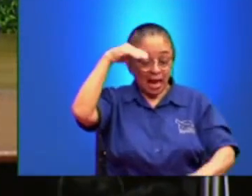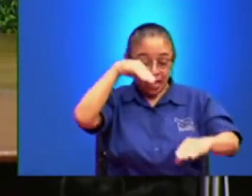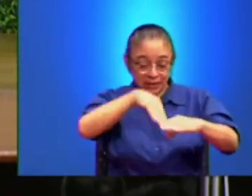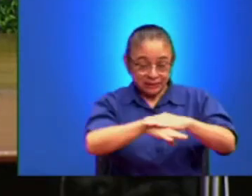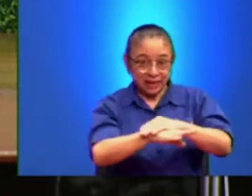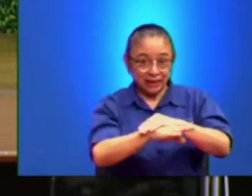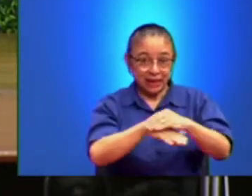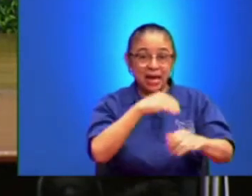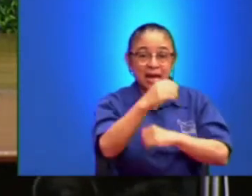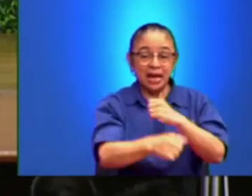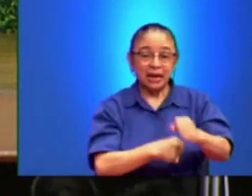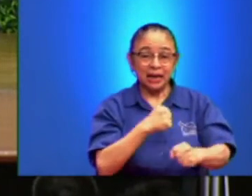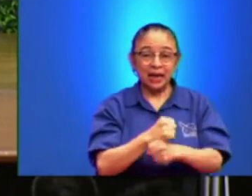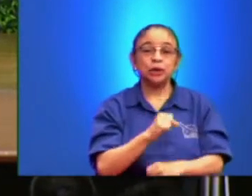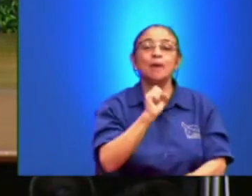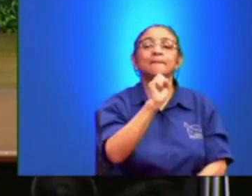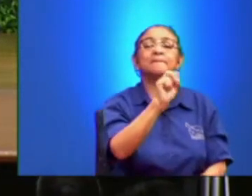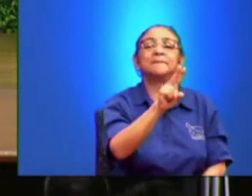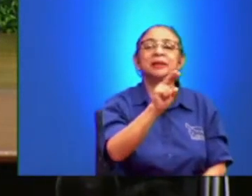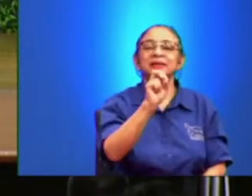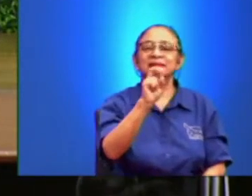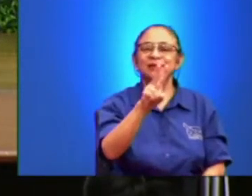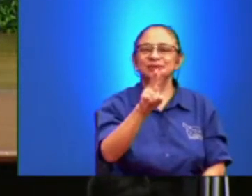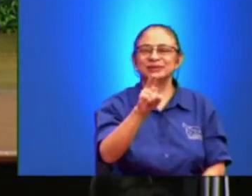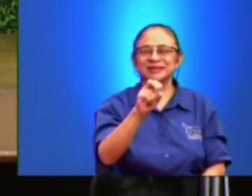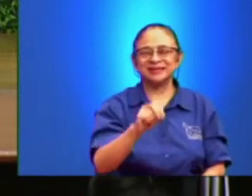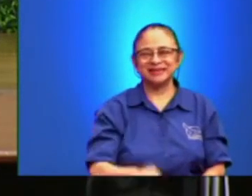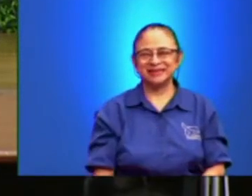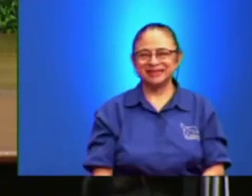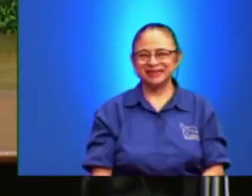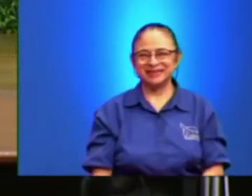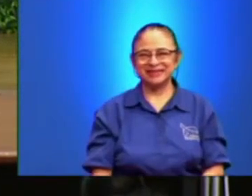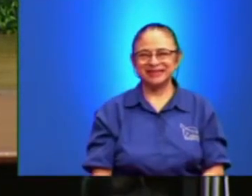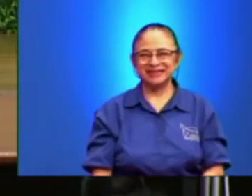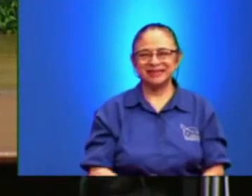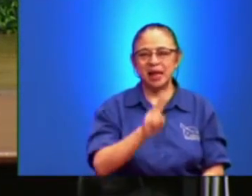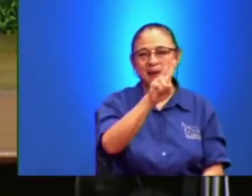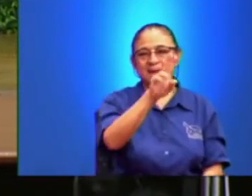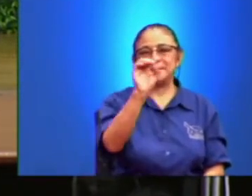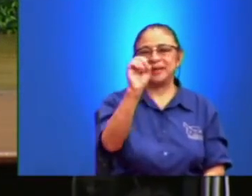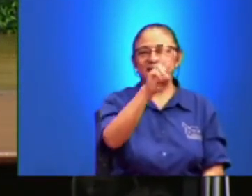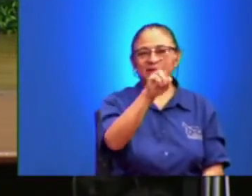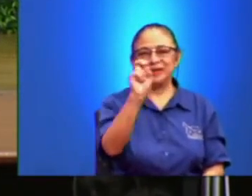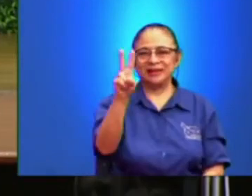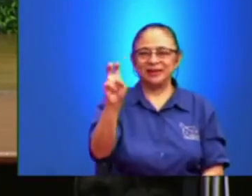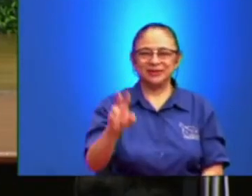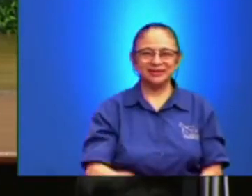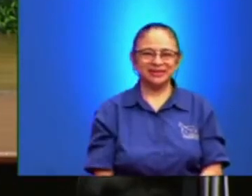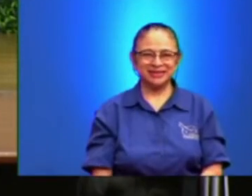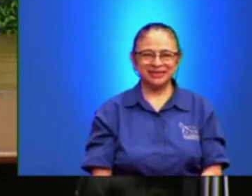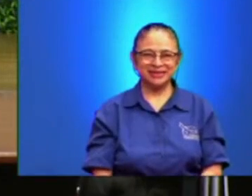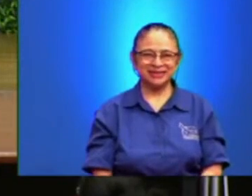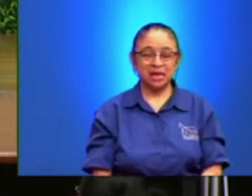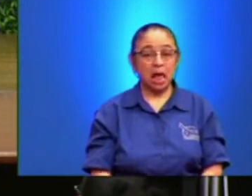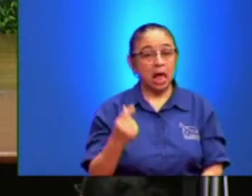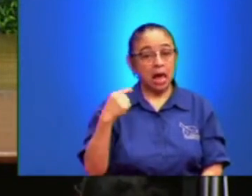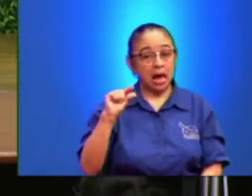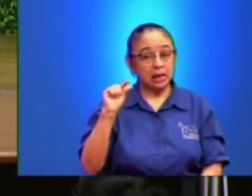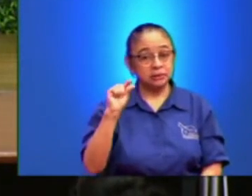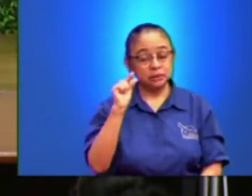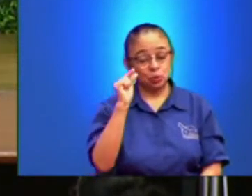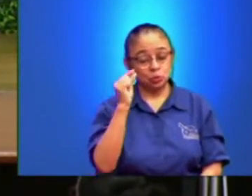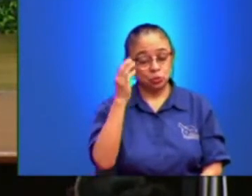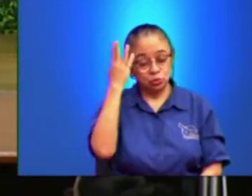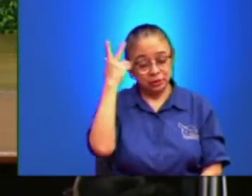22 23 o 24 hasta se me olvidó padre santo y hace unos días estaba